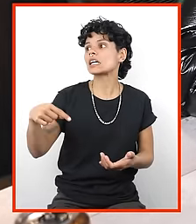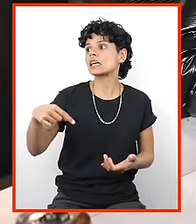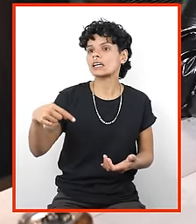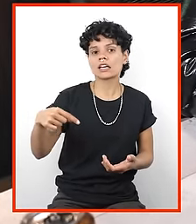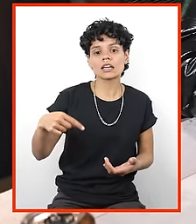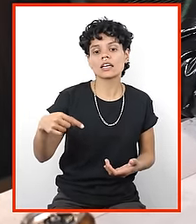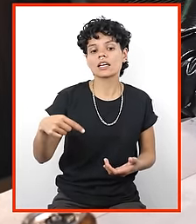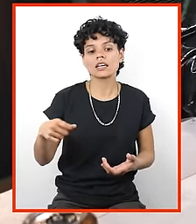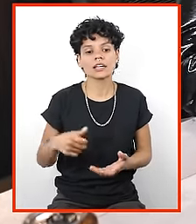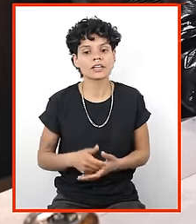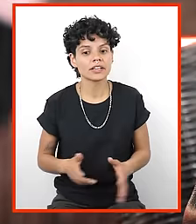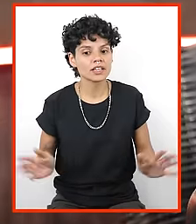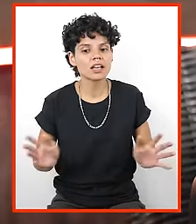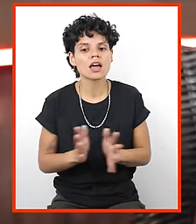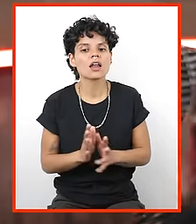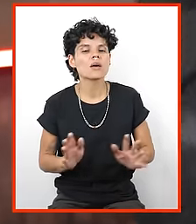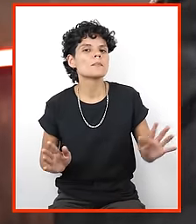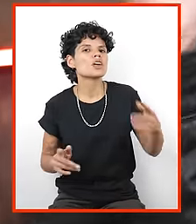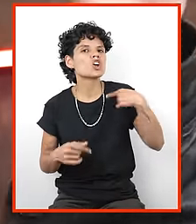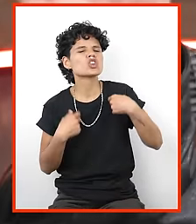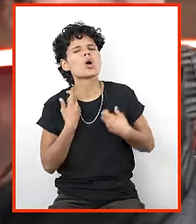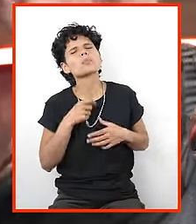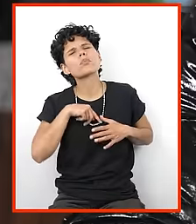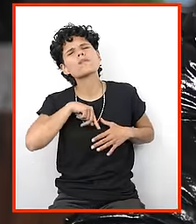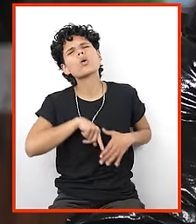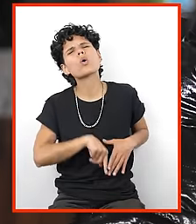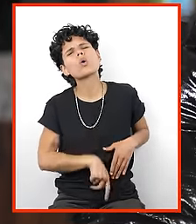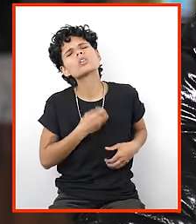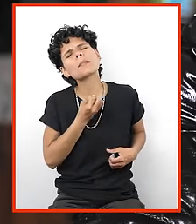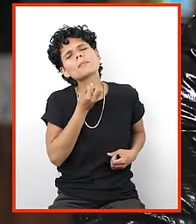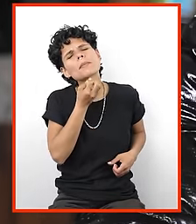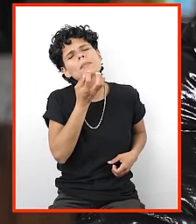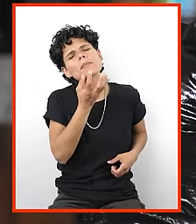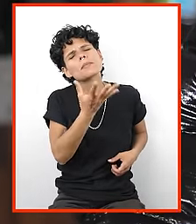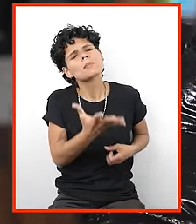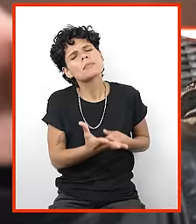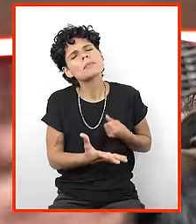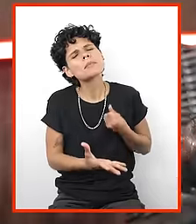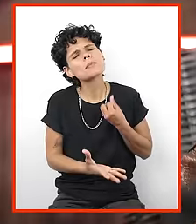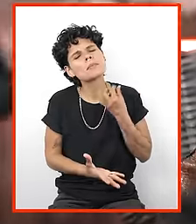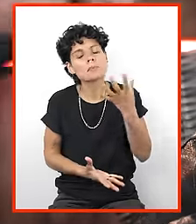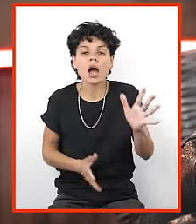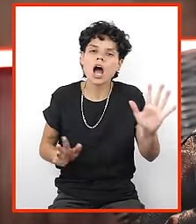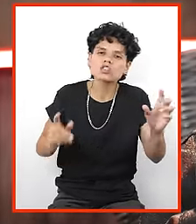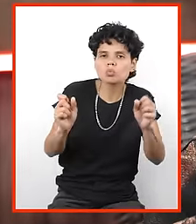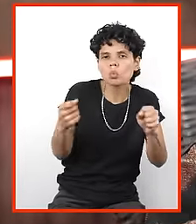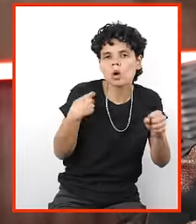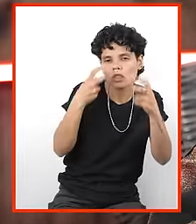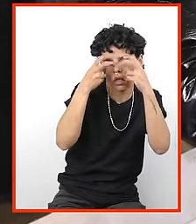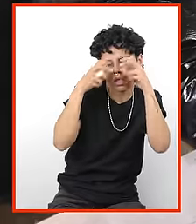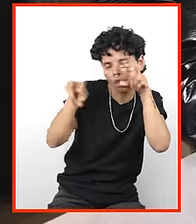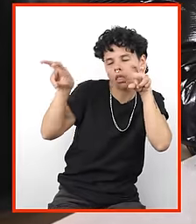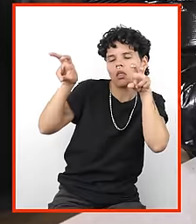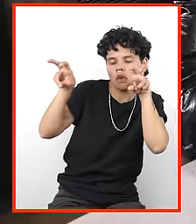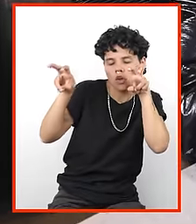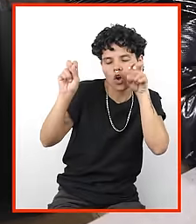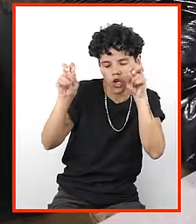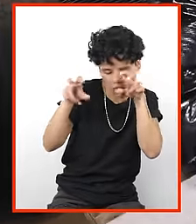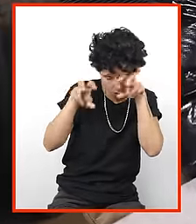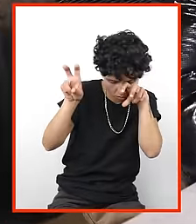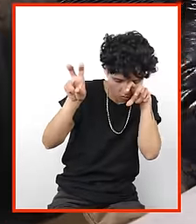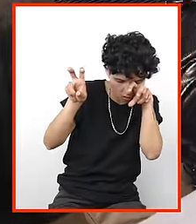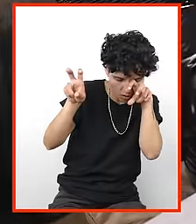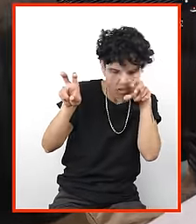Exacto, ya, pero es que imagínate, tú estabas hablando una hueá súper profunda. Pero estaba demasiado atenta. No, sí, uno puede hacer dos cosas. Y me acuerdo que hablamos una cosa que fue